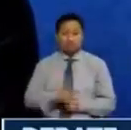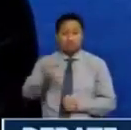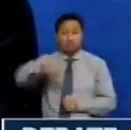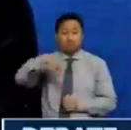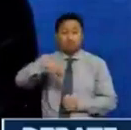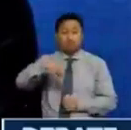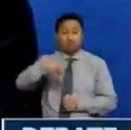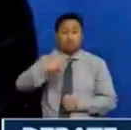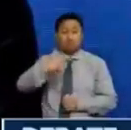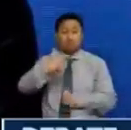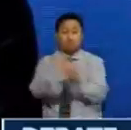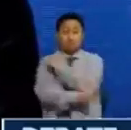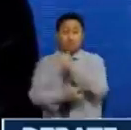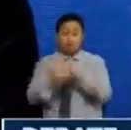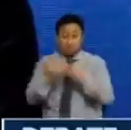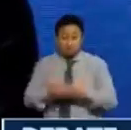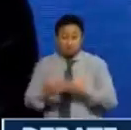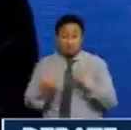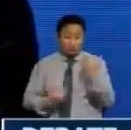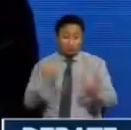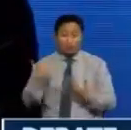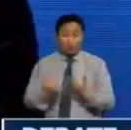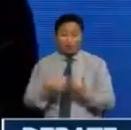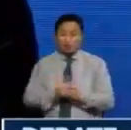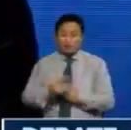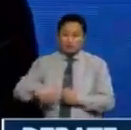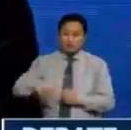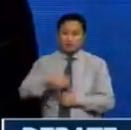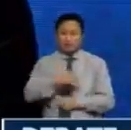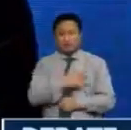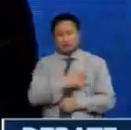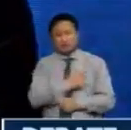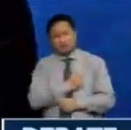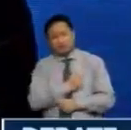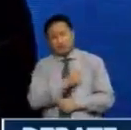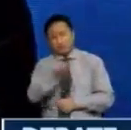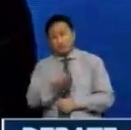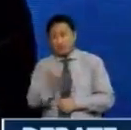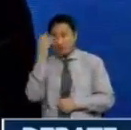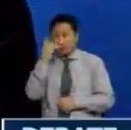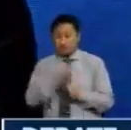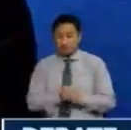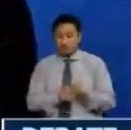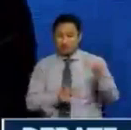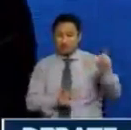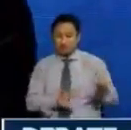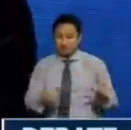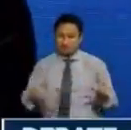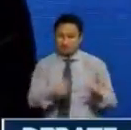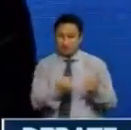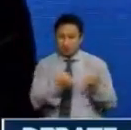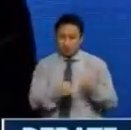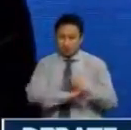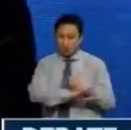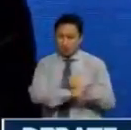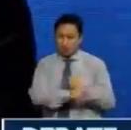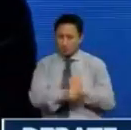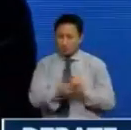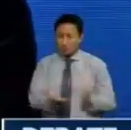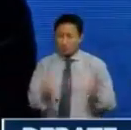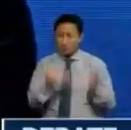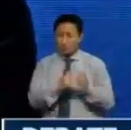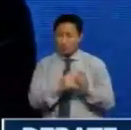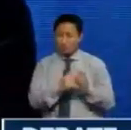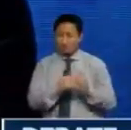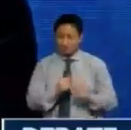país que va con alegrías y con dolor, con gente linda y con canallas que hoy nos quieren robar de nuevo la